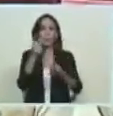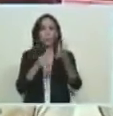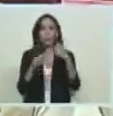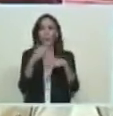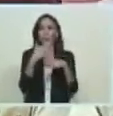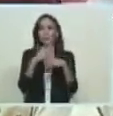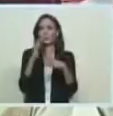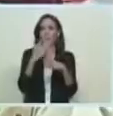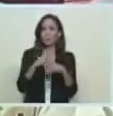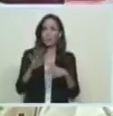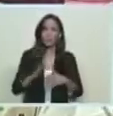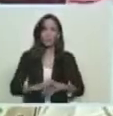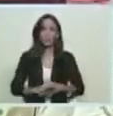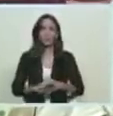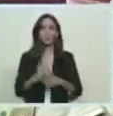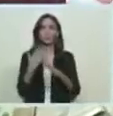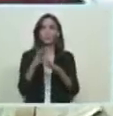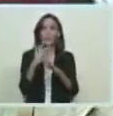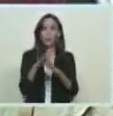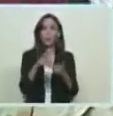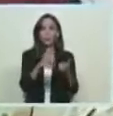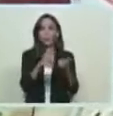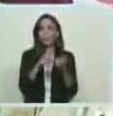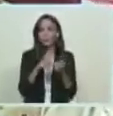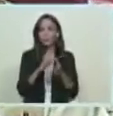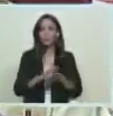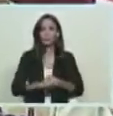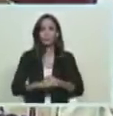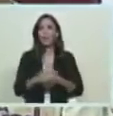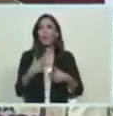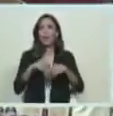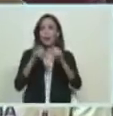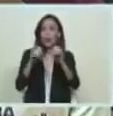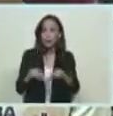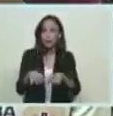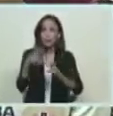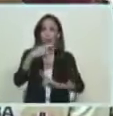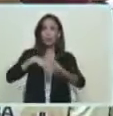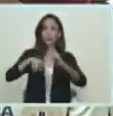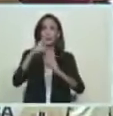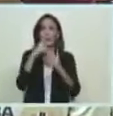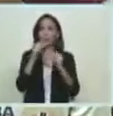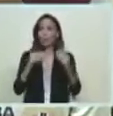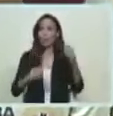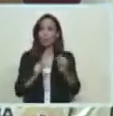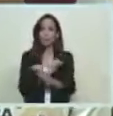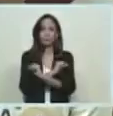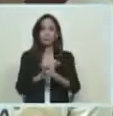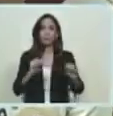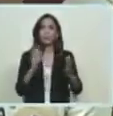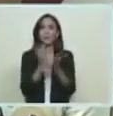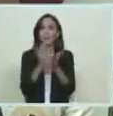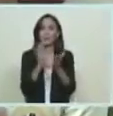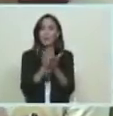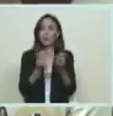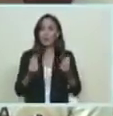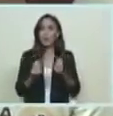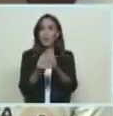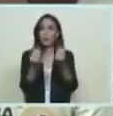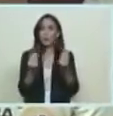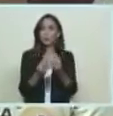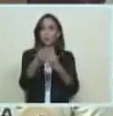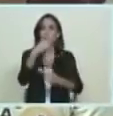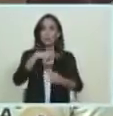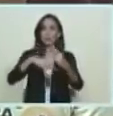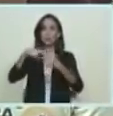doblar, nos quieran hacer desistir de la revolución, no van a poder. Porque